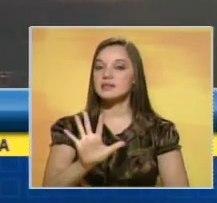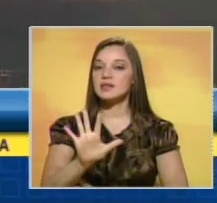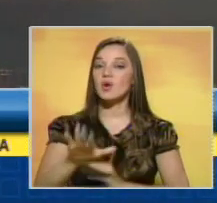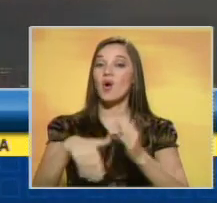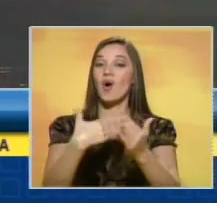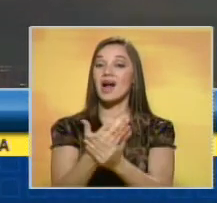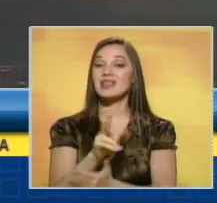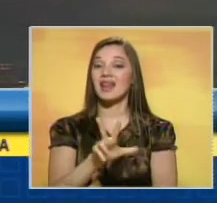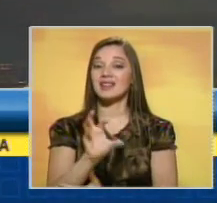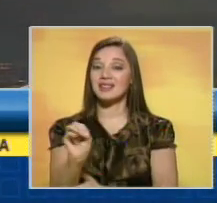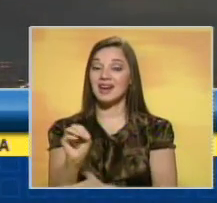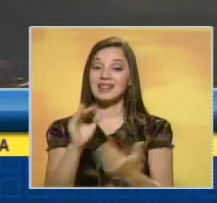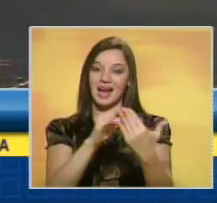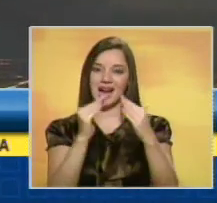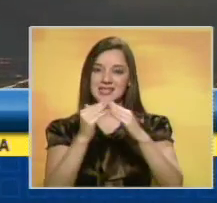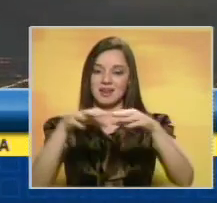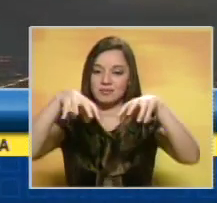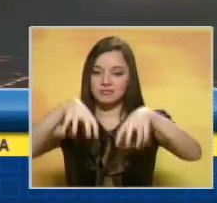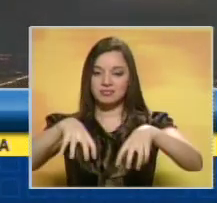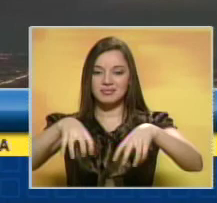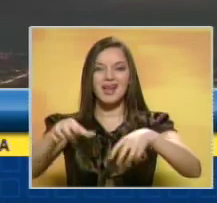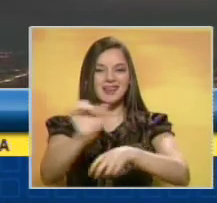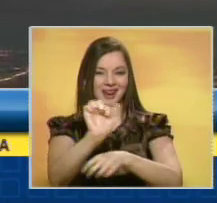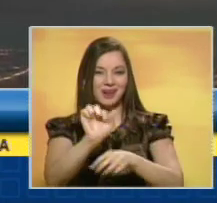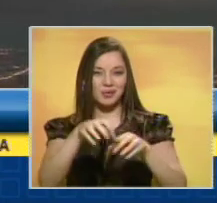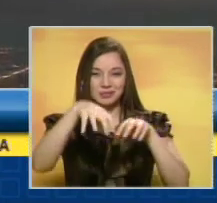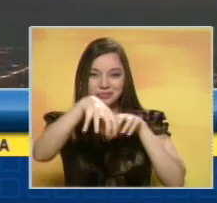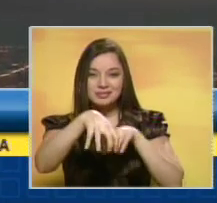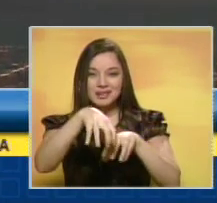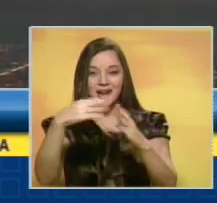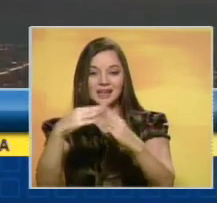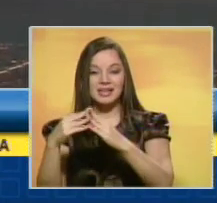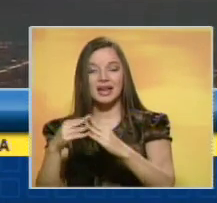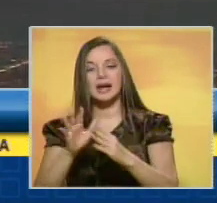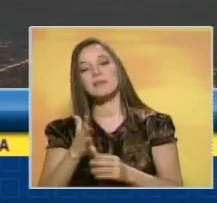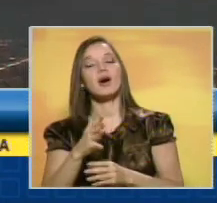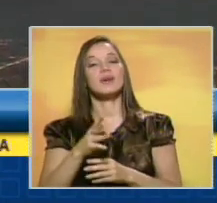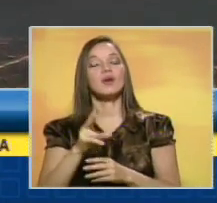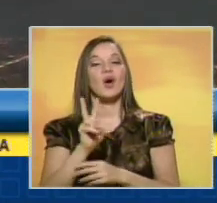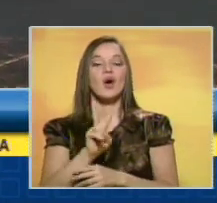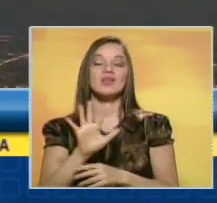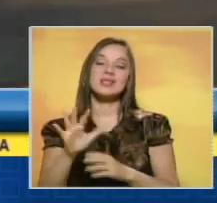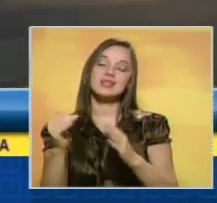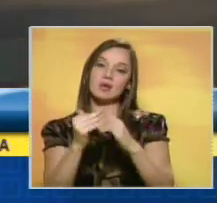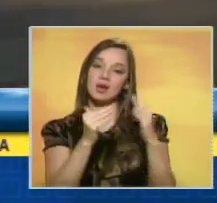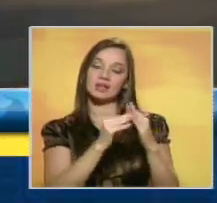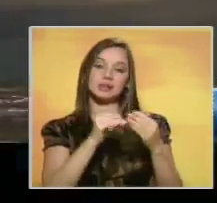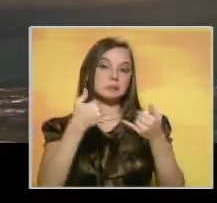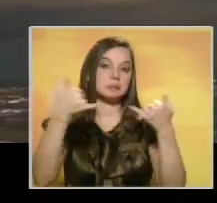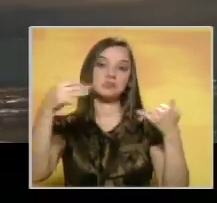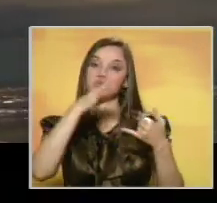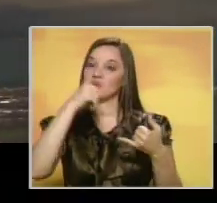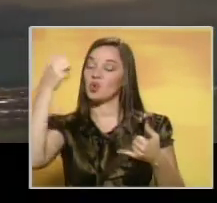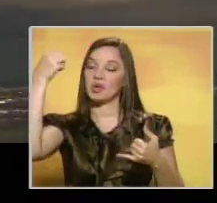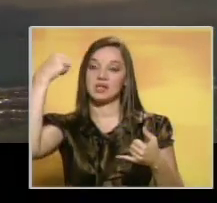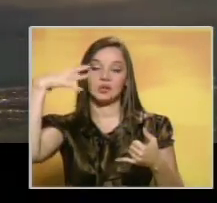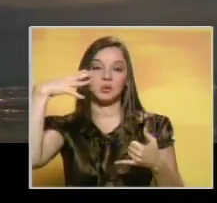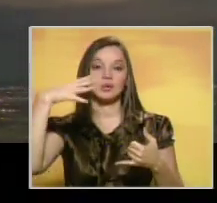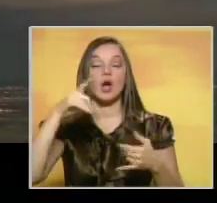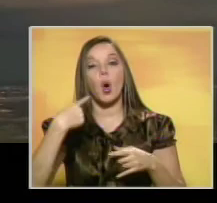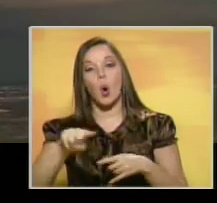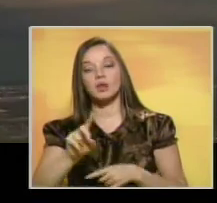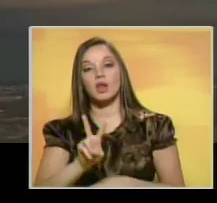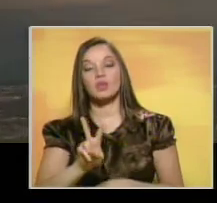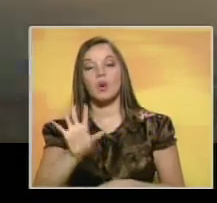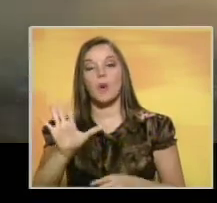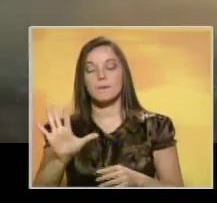30 casas móviles. Alrededor de 25.000 hogares quedaron sin electricidad en Tulsa y otras 2.500 en